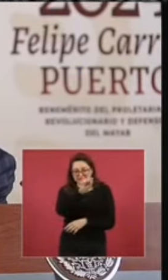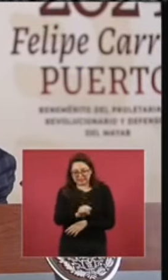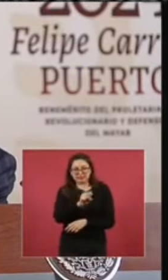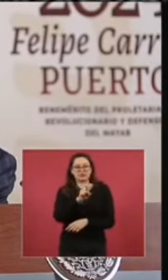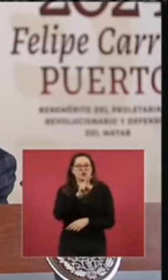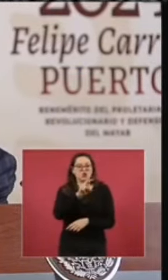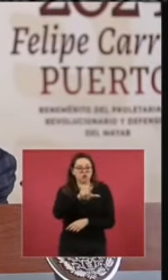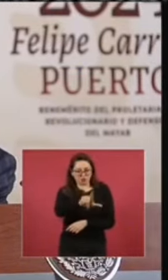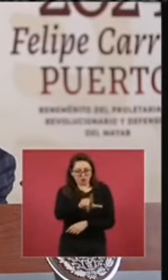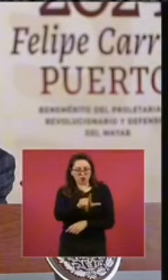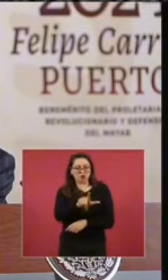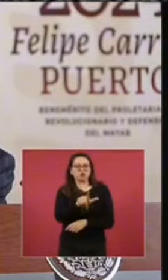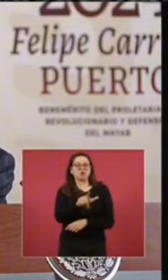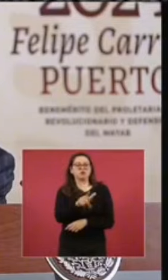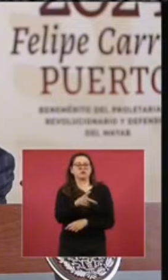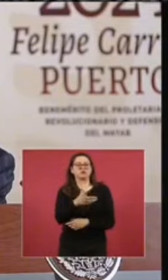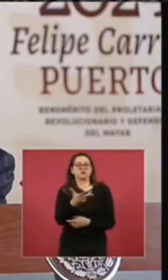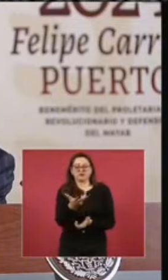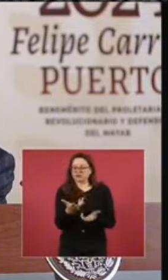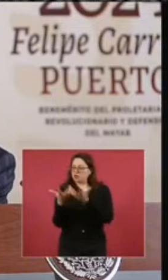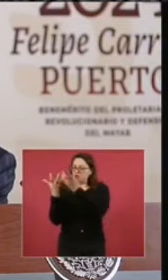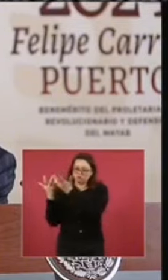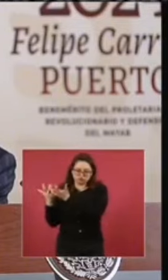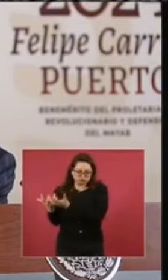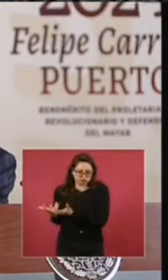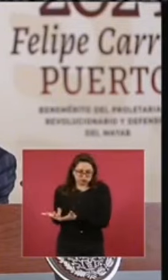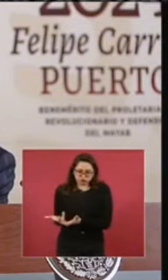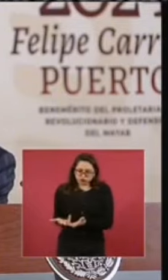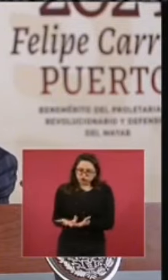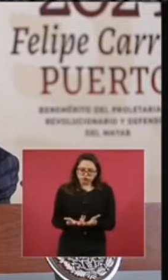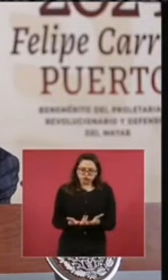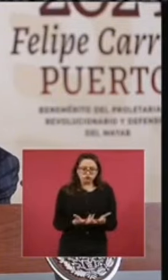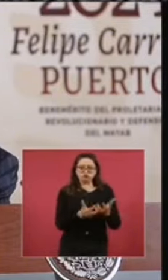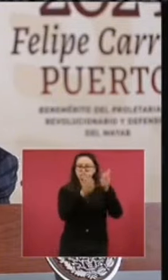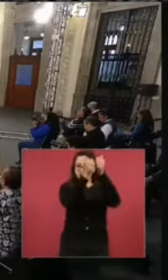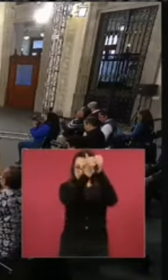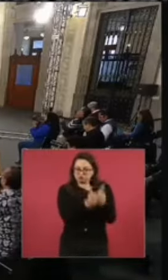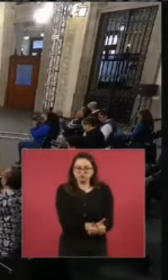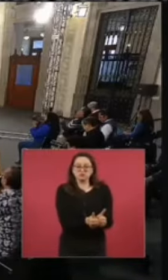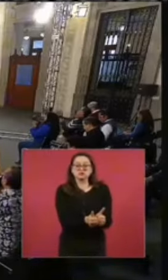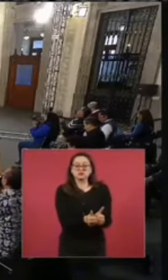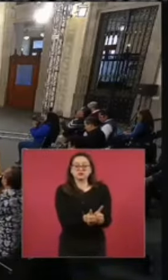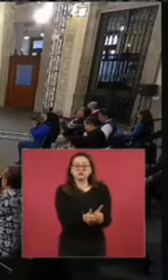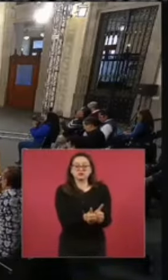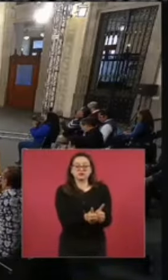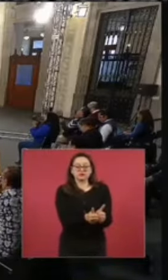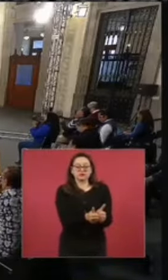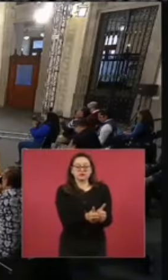León, y se establecen allá.